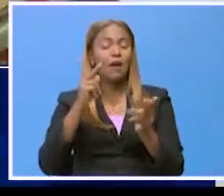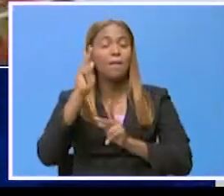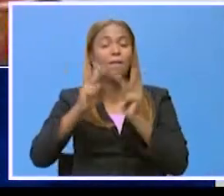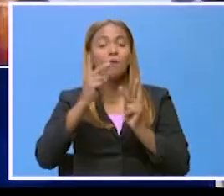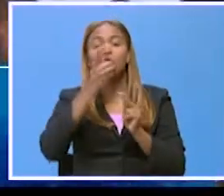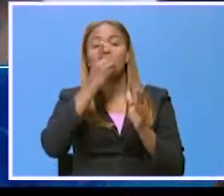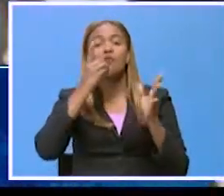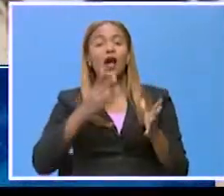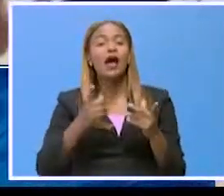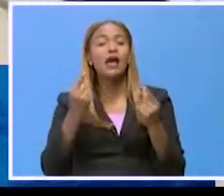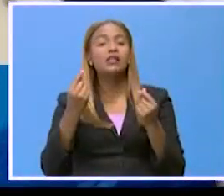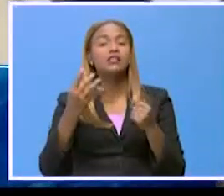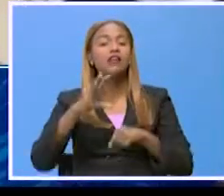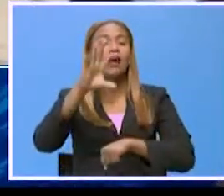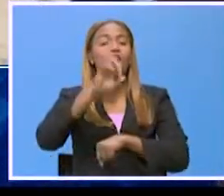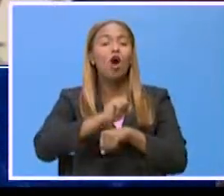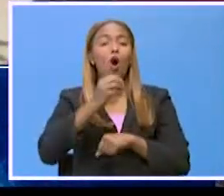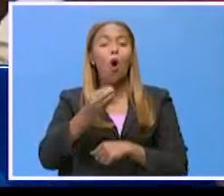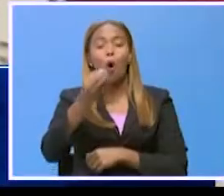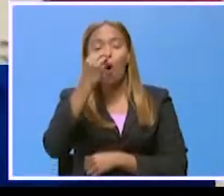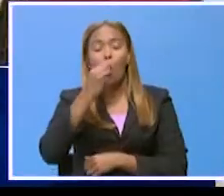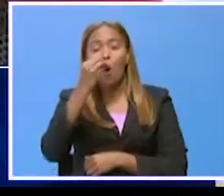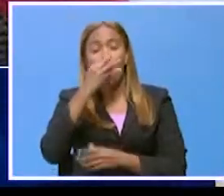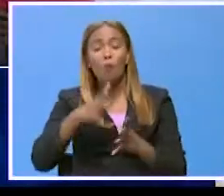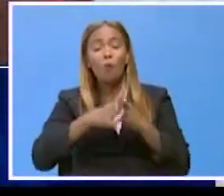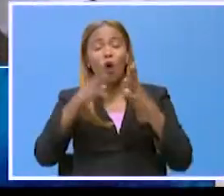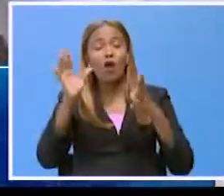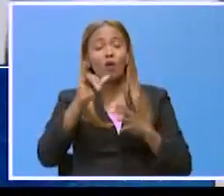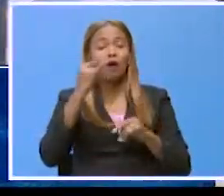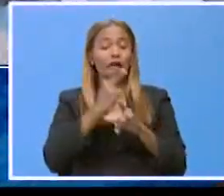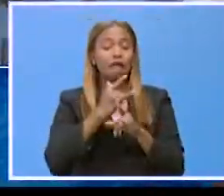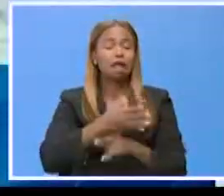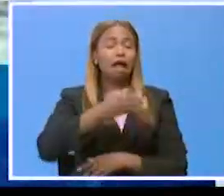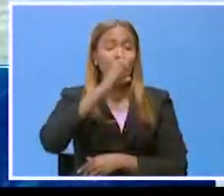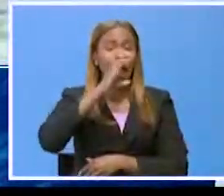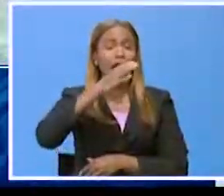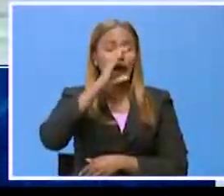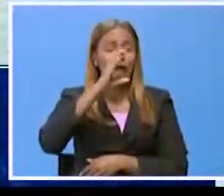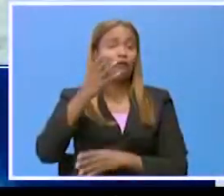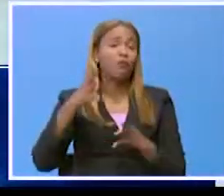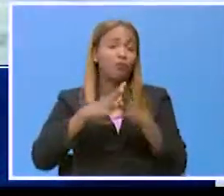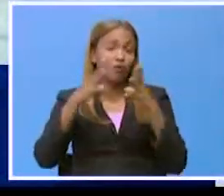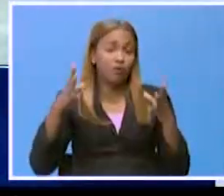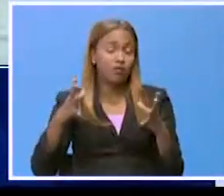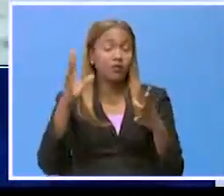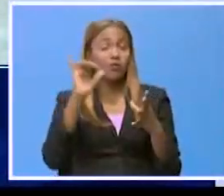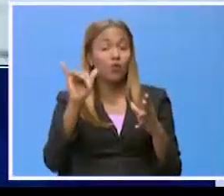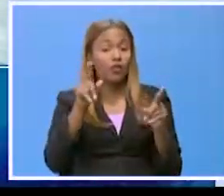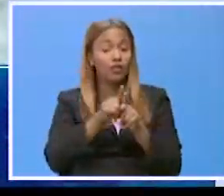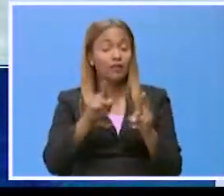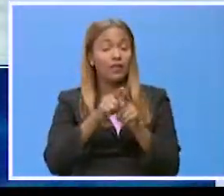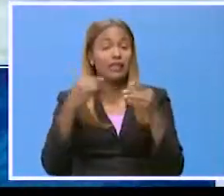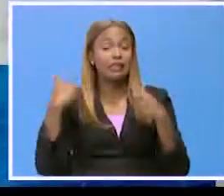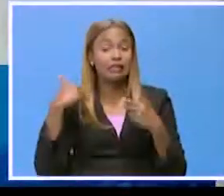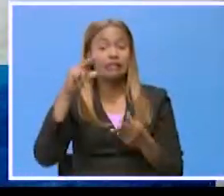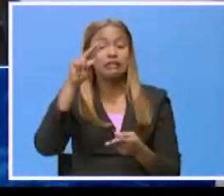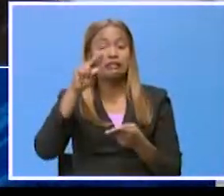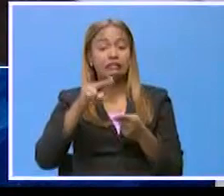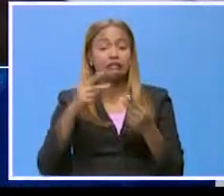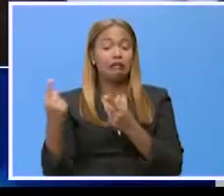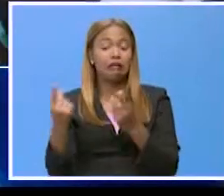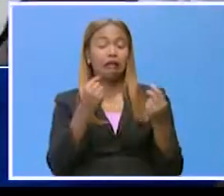tradicionalmente suelen incrementar el consumo de alcohol y alimentos ricos en grasas y azúcares y asimismo tienden a reducir sus